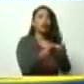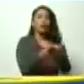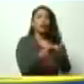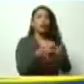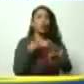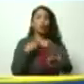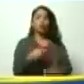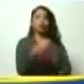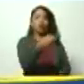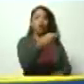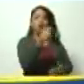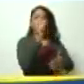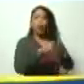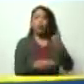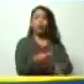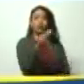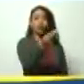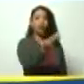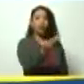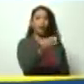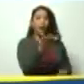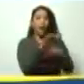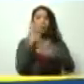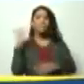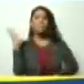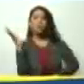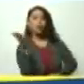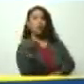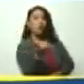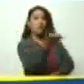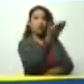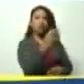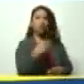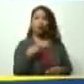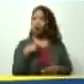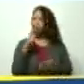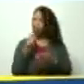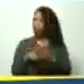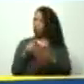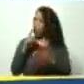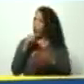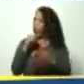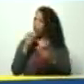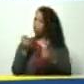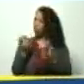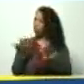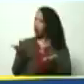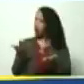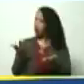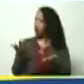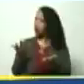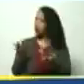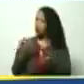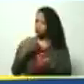tarjeta ahí y se va el mesonero y regresa esta tarjeta no tiene plata no puede ser yo acabo de